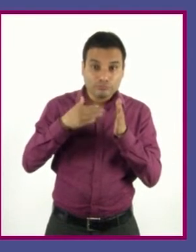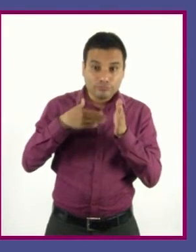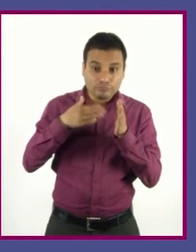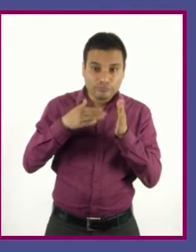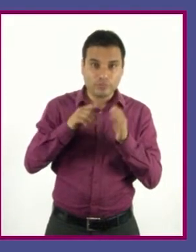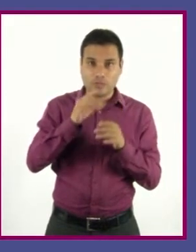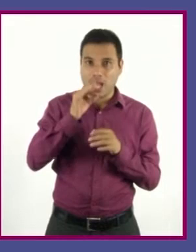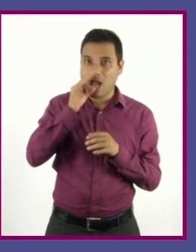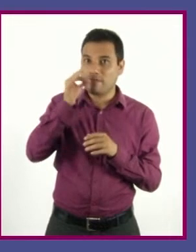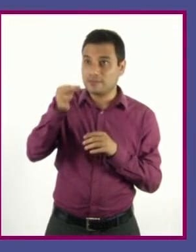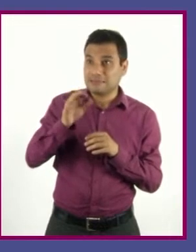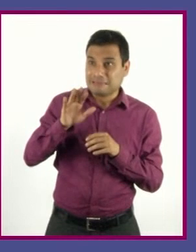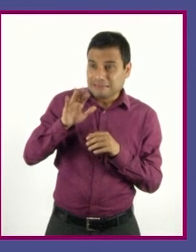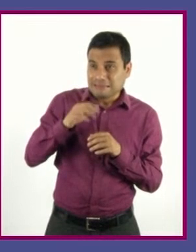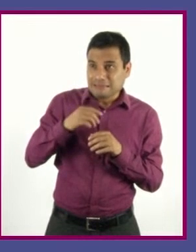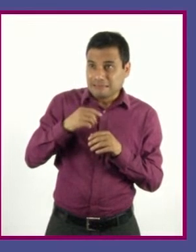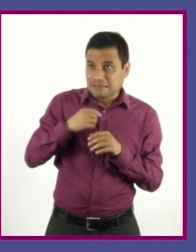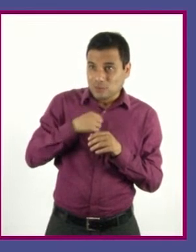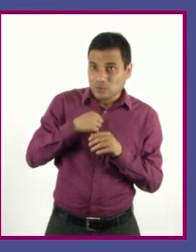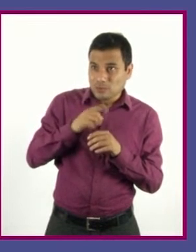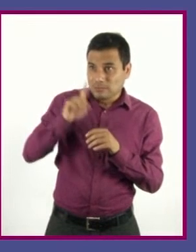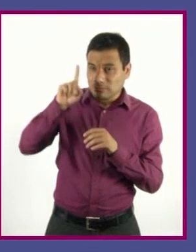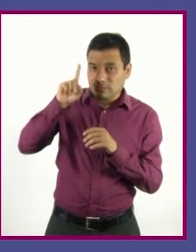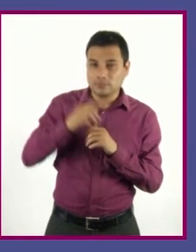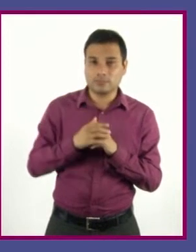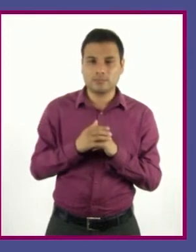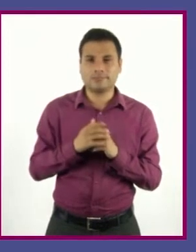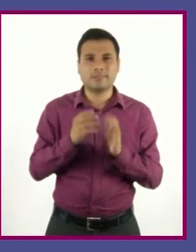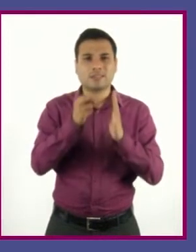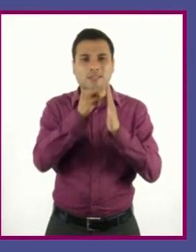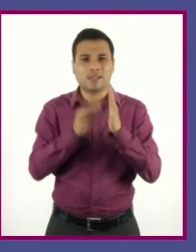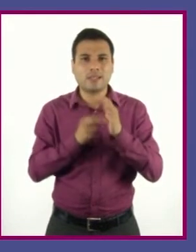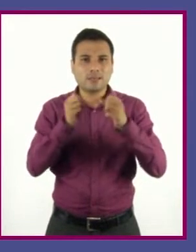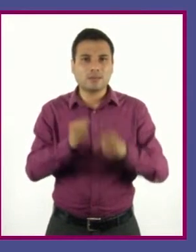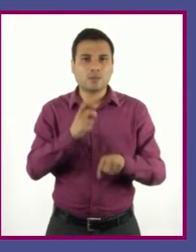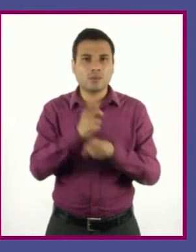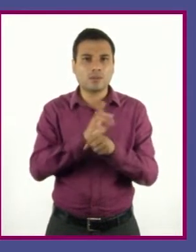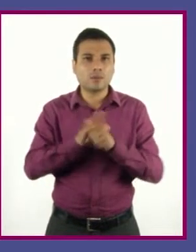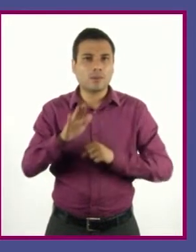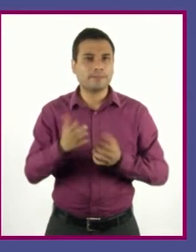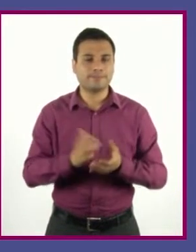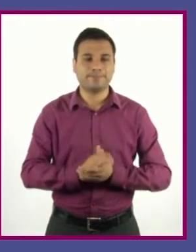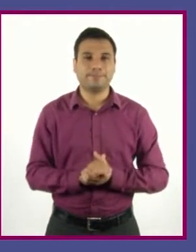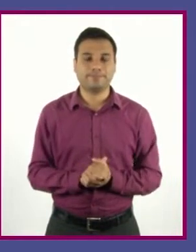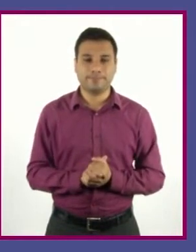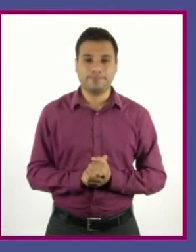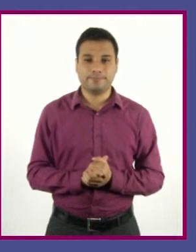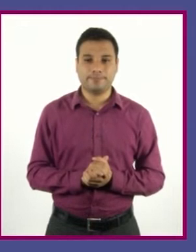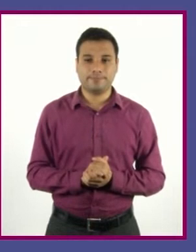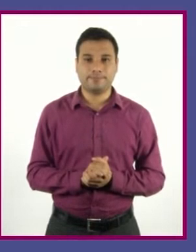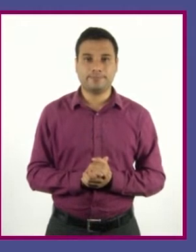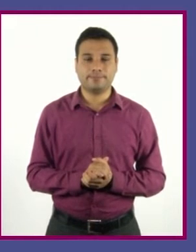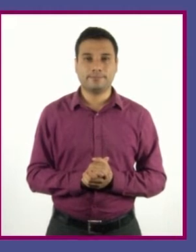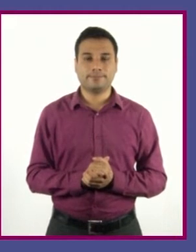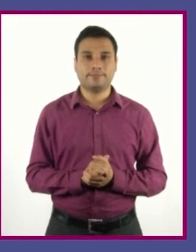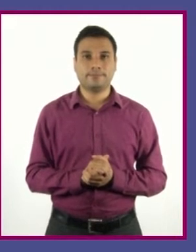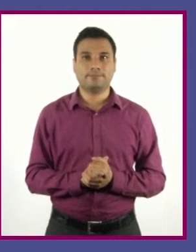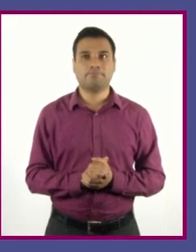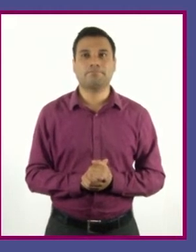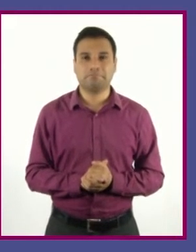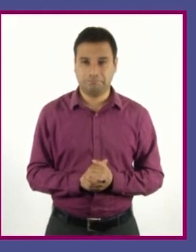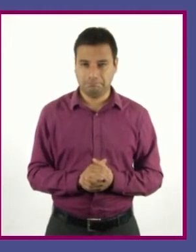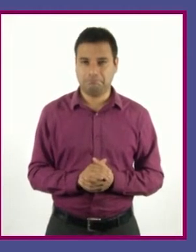avisarle, voy atrás. ¿Cuáles son las medidas básicas de seguridad dentro de la cocina? Pues la seguridad